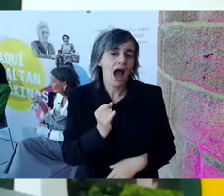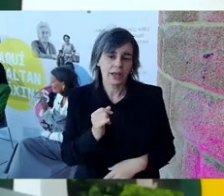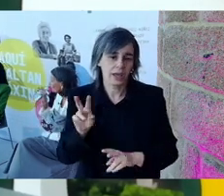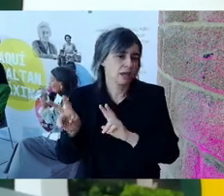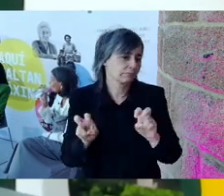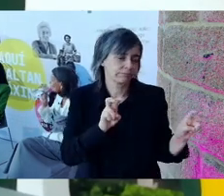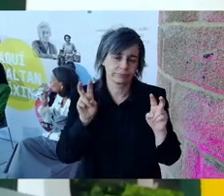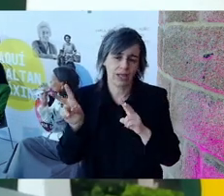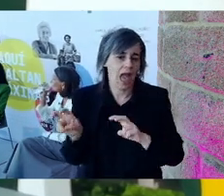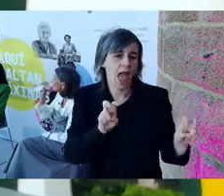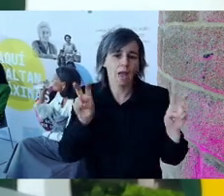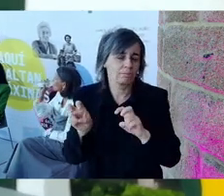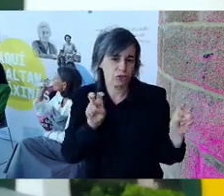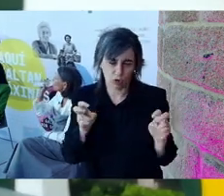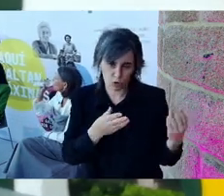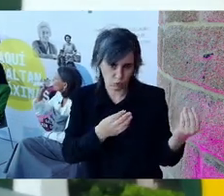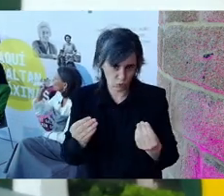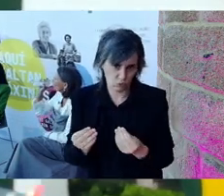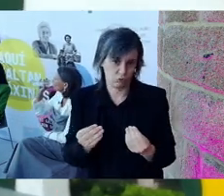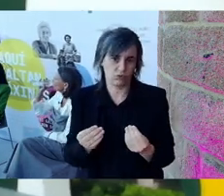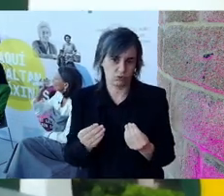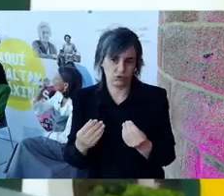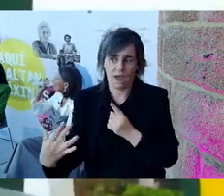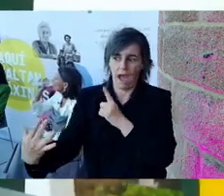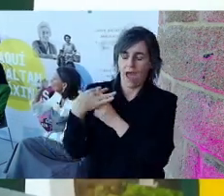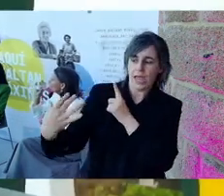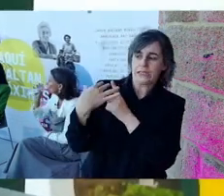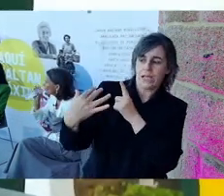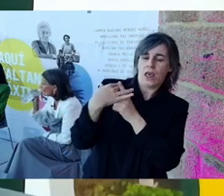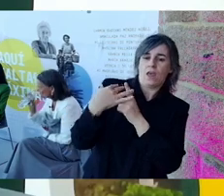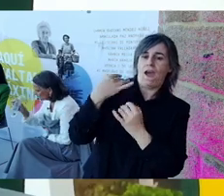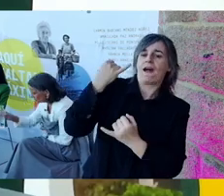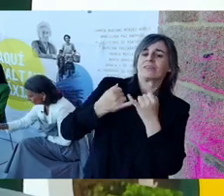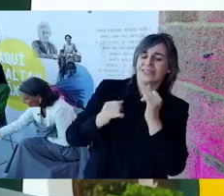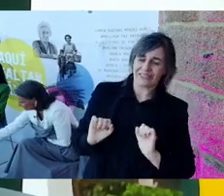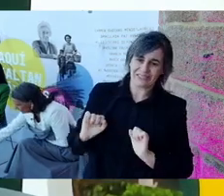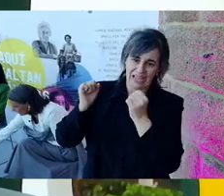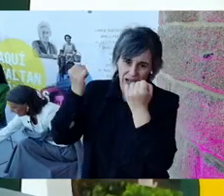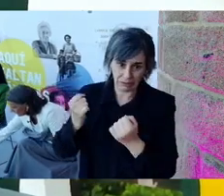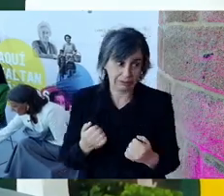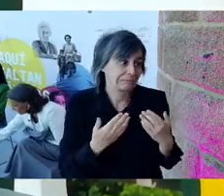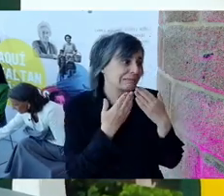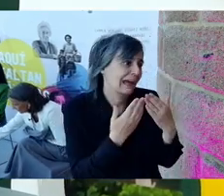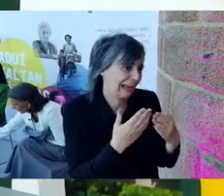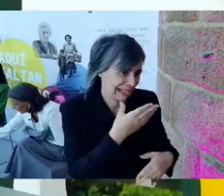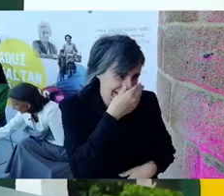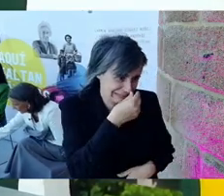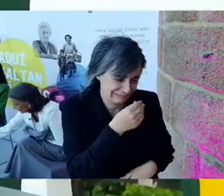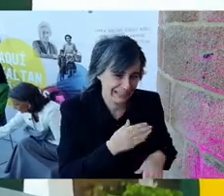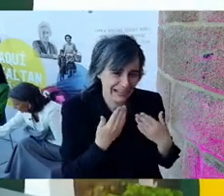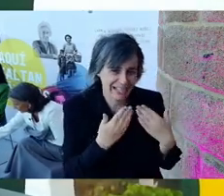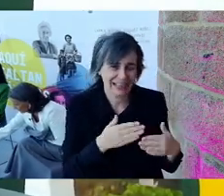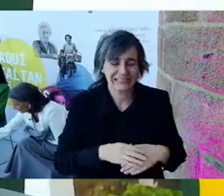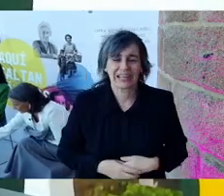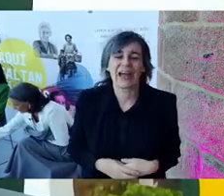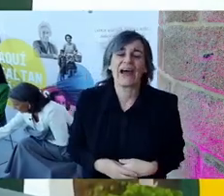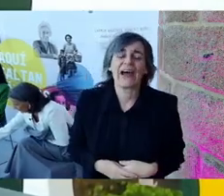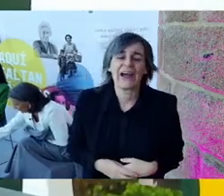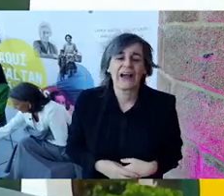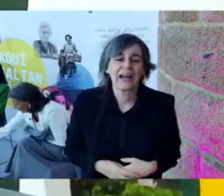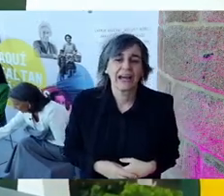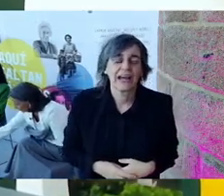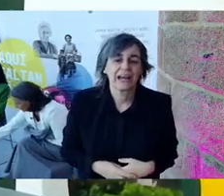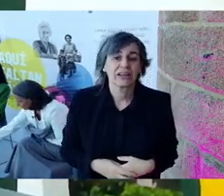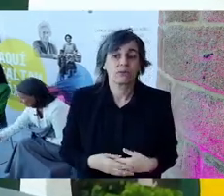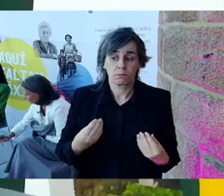Y diversos episodios de asedio dos que ella se libra. En paralelo, muchísimas gracias, exacto, Joaquín, muchas